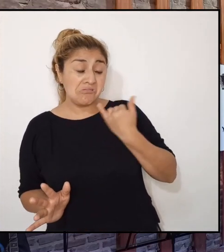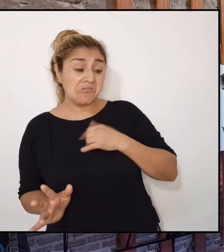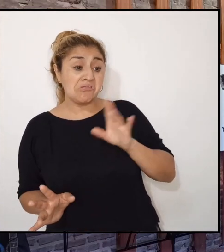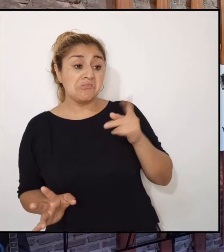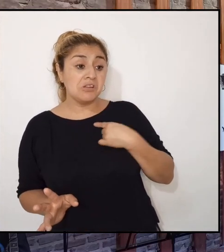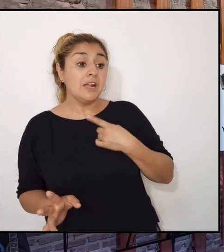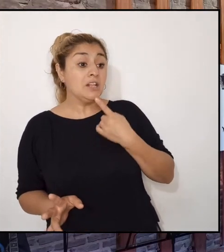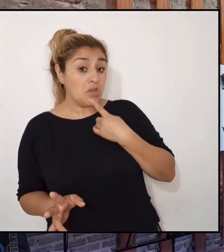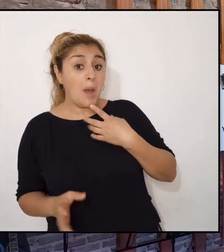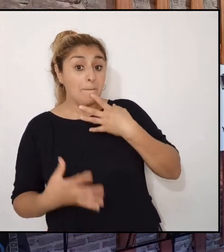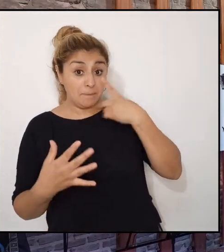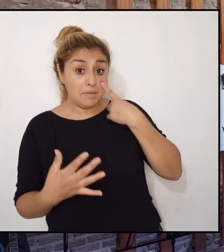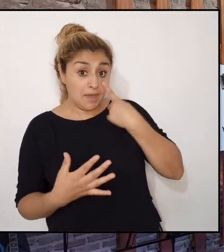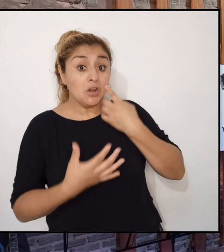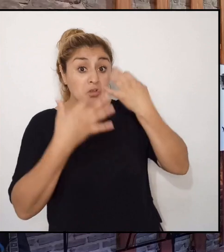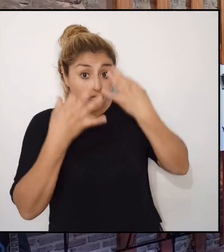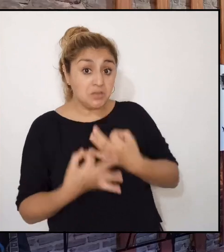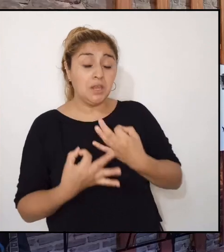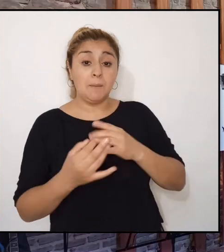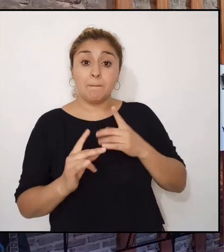duda, en absoluto.